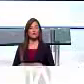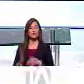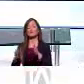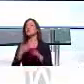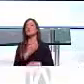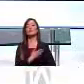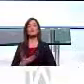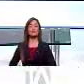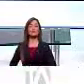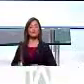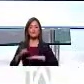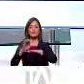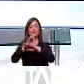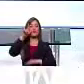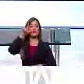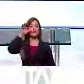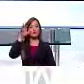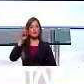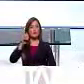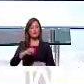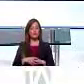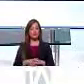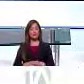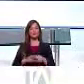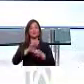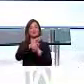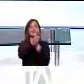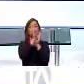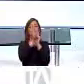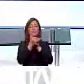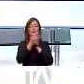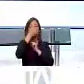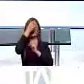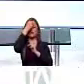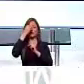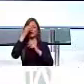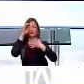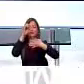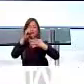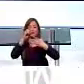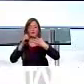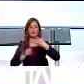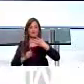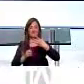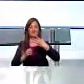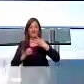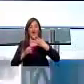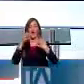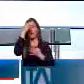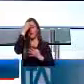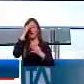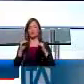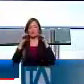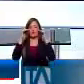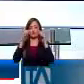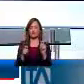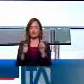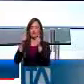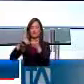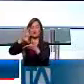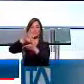El presidente de la República, Guillermo Lasso, entregó la reforma a la Ley de Educación Superior a la Asamblea Nacional. Consta de tres ejes y pide que